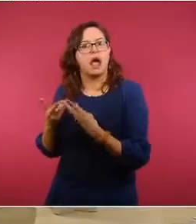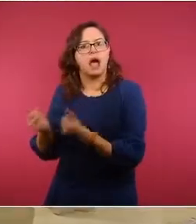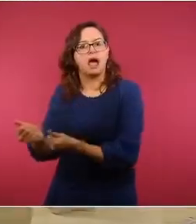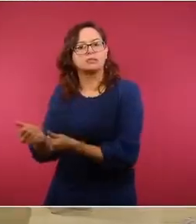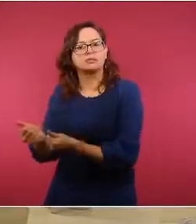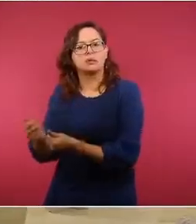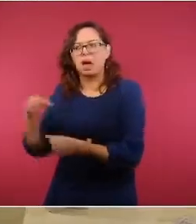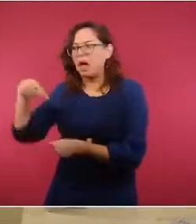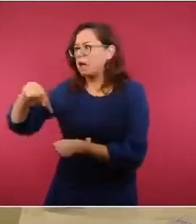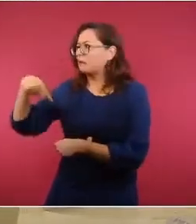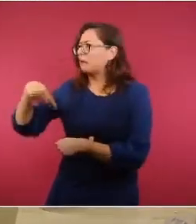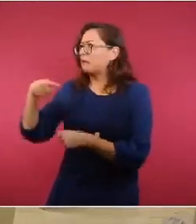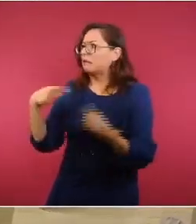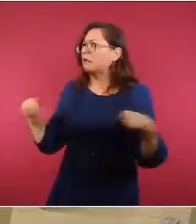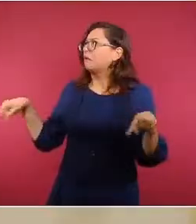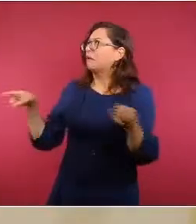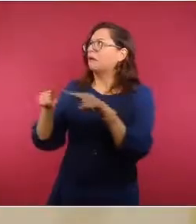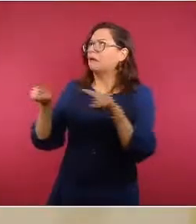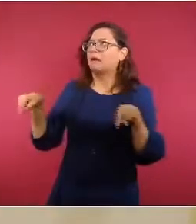el hangar.